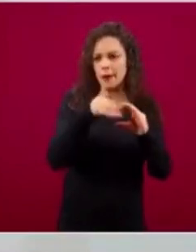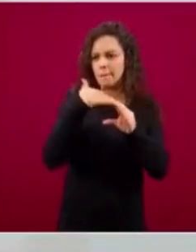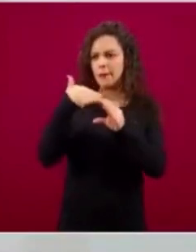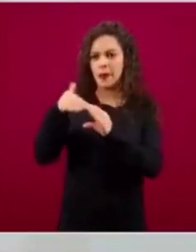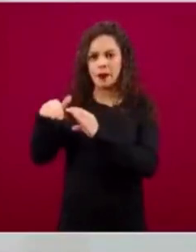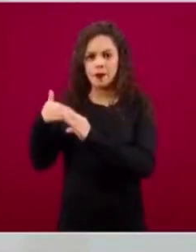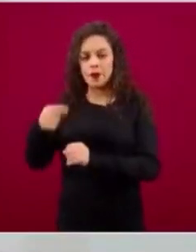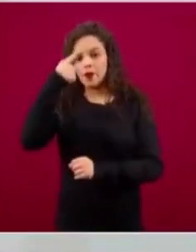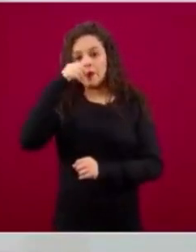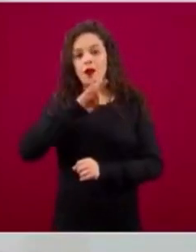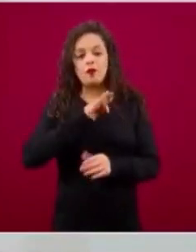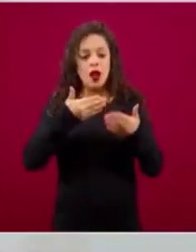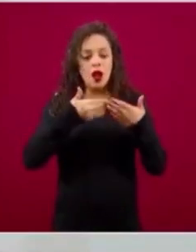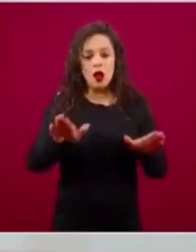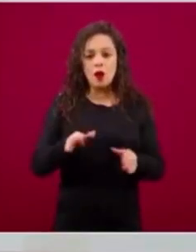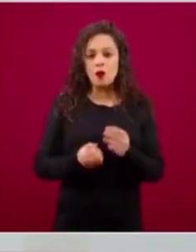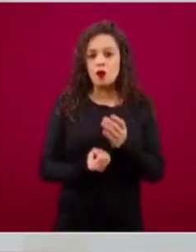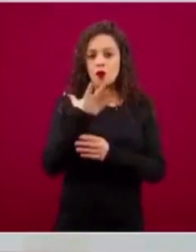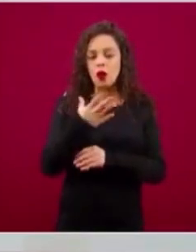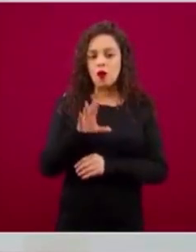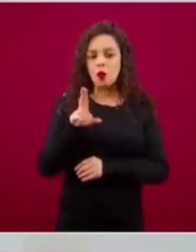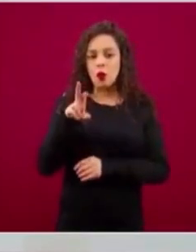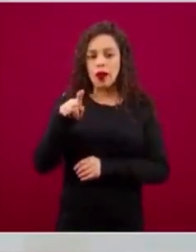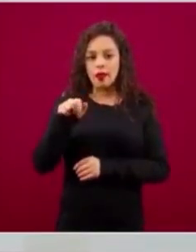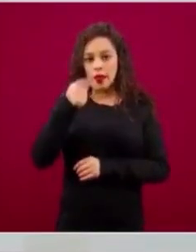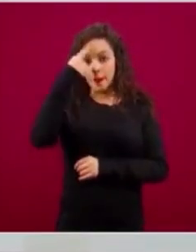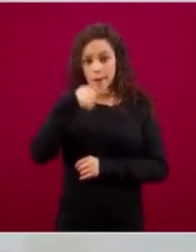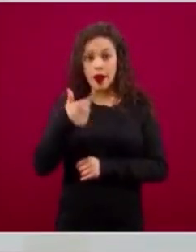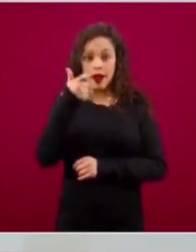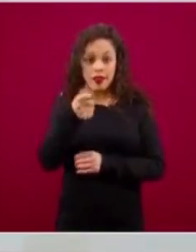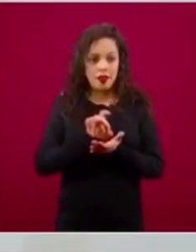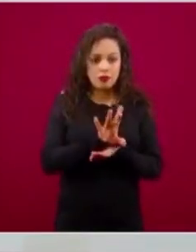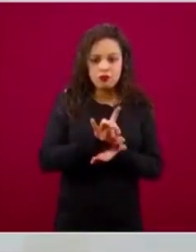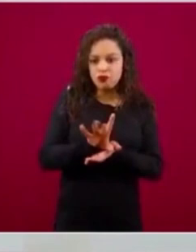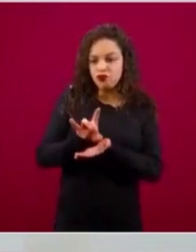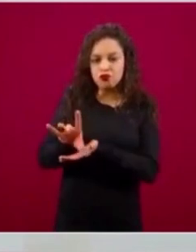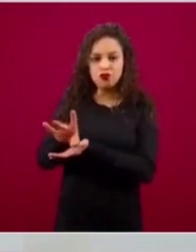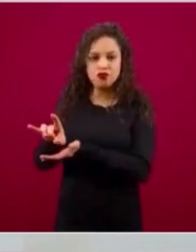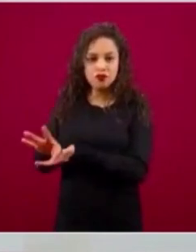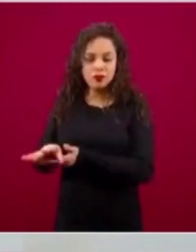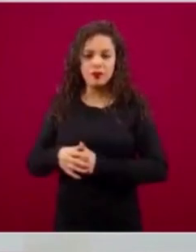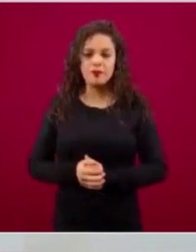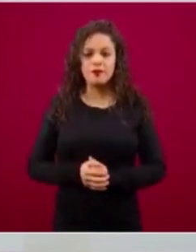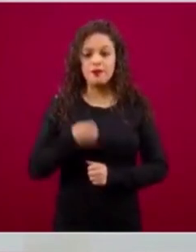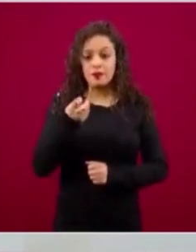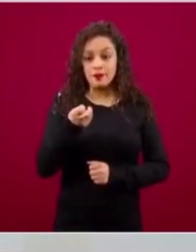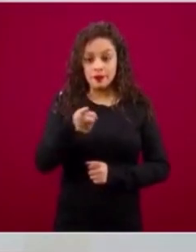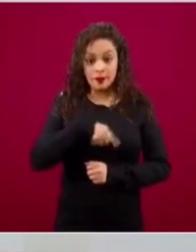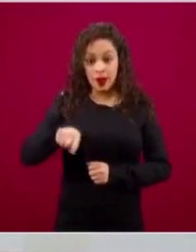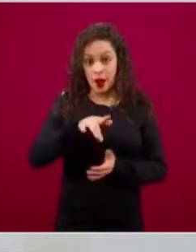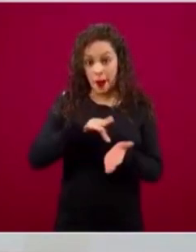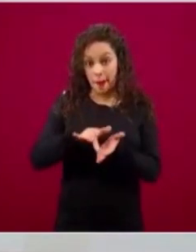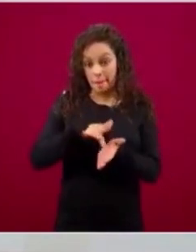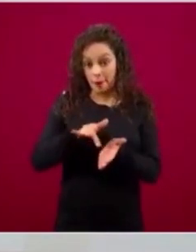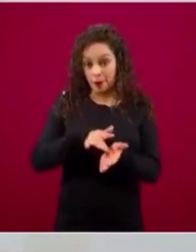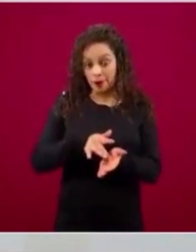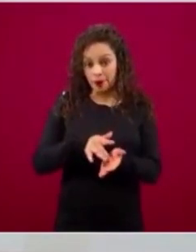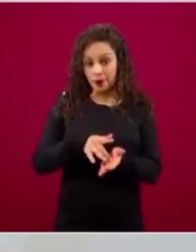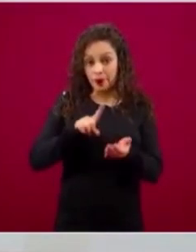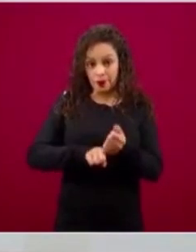depositarles los 25,000 pesos y los microempresarios van a ir, los beneficiarios de estos apoyos financieros van a ir a las